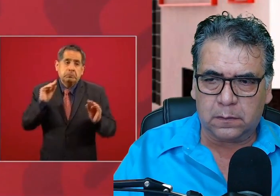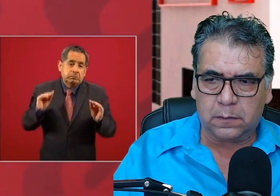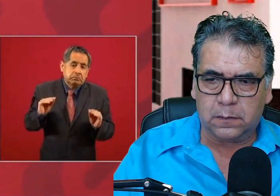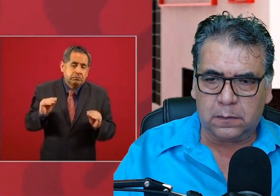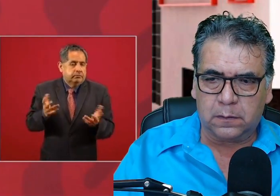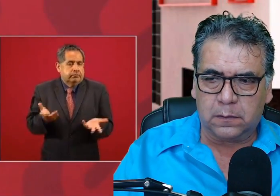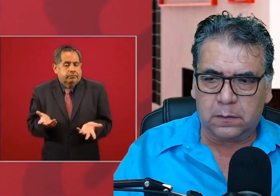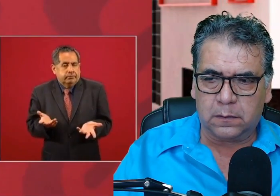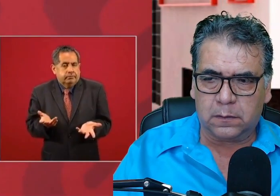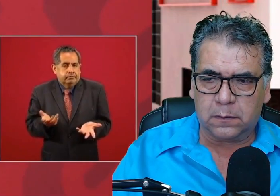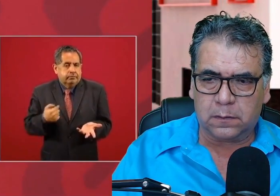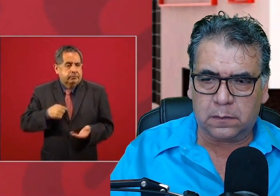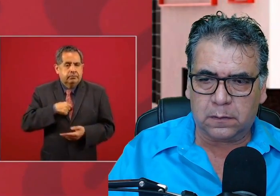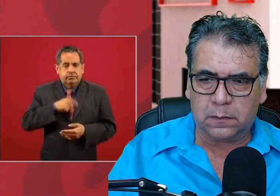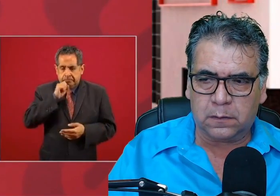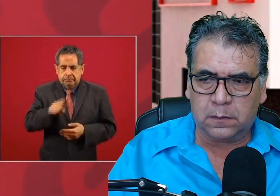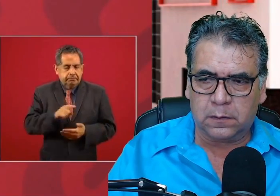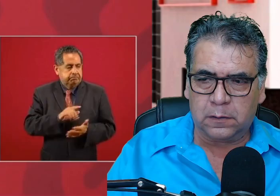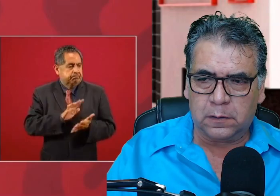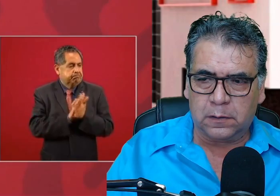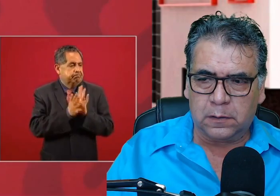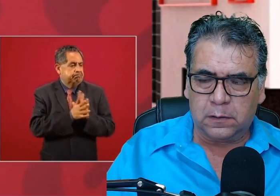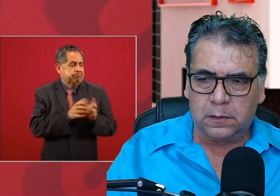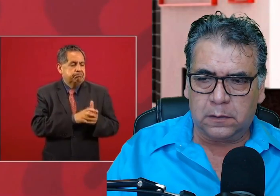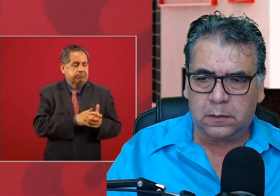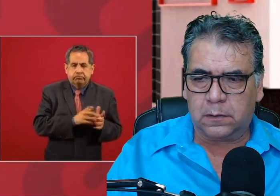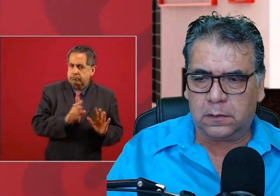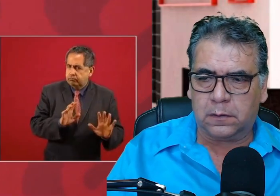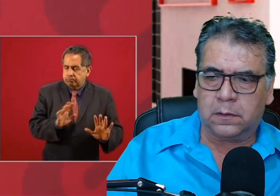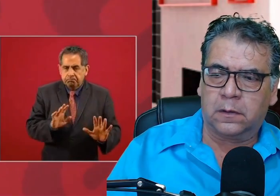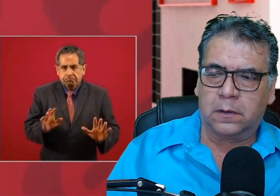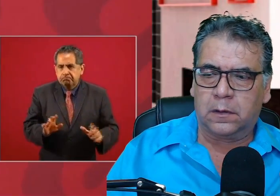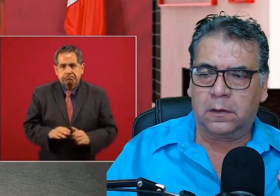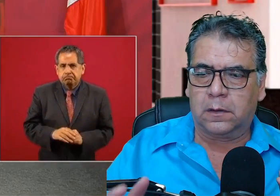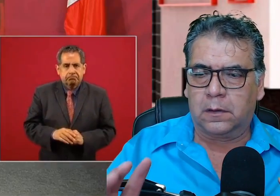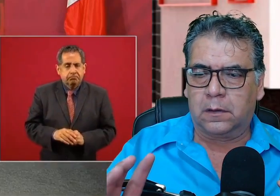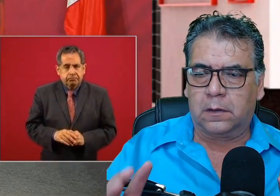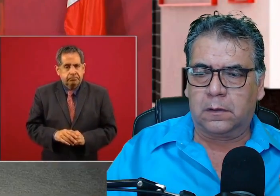pues nosotros nos convertimos en encubridores.